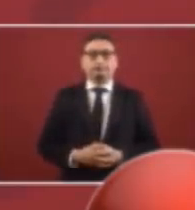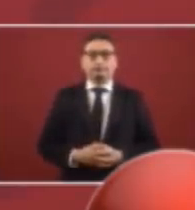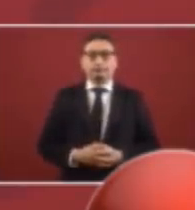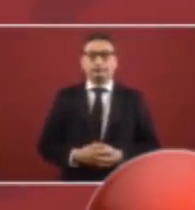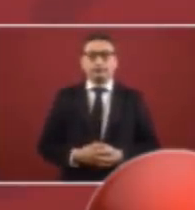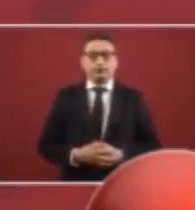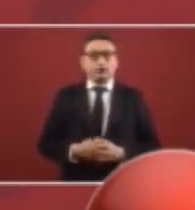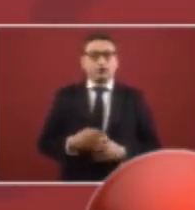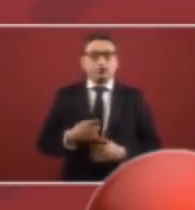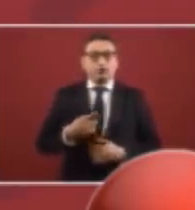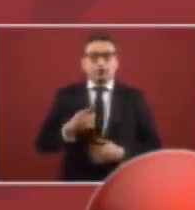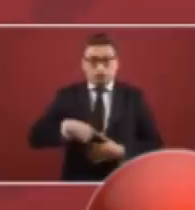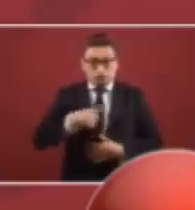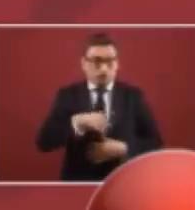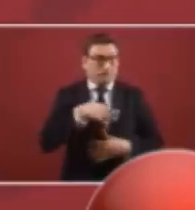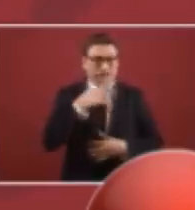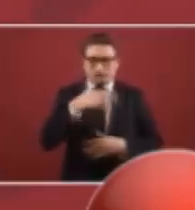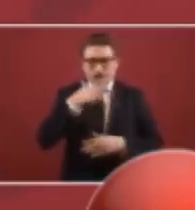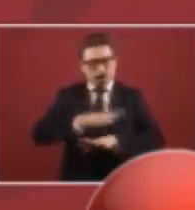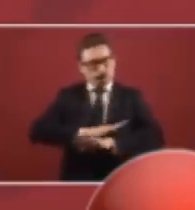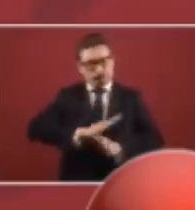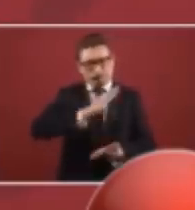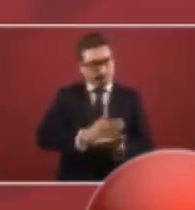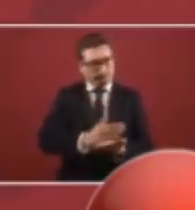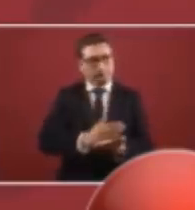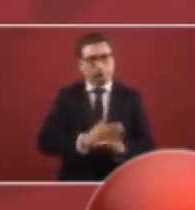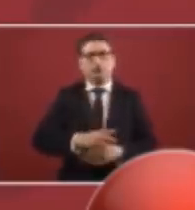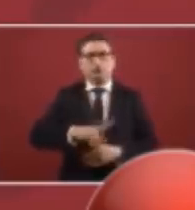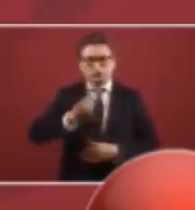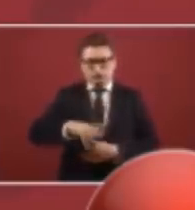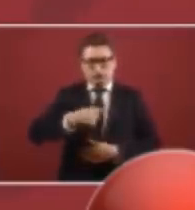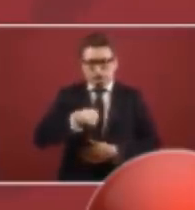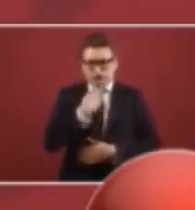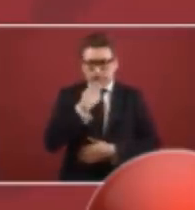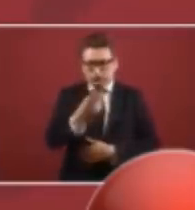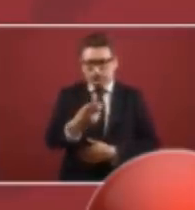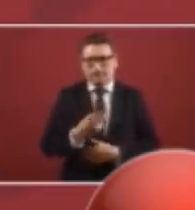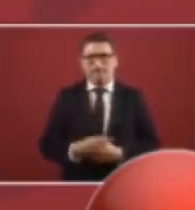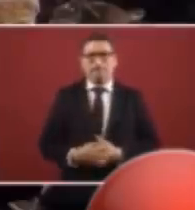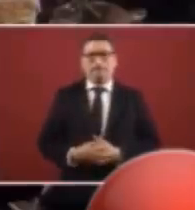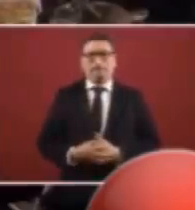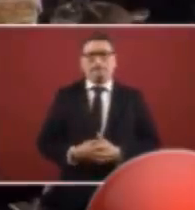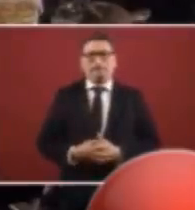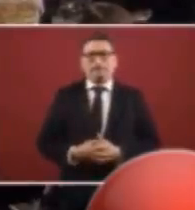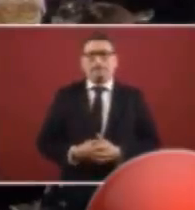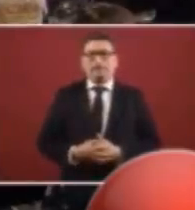terminar con la corrupción. Yo lo que sí puedo decirles es de que